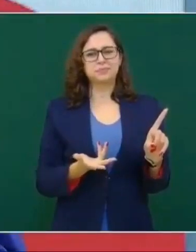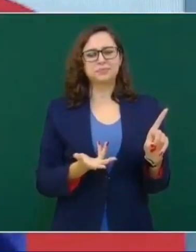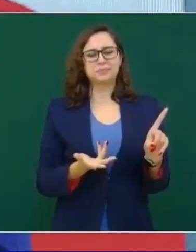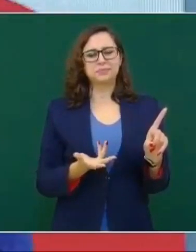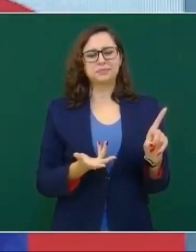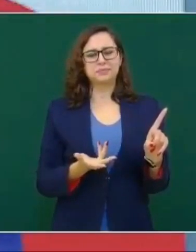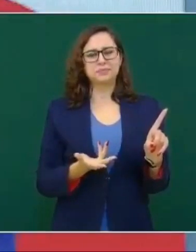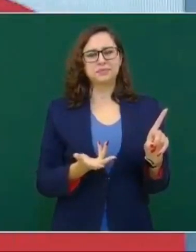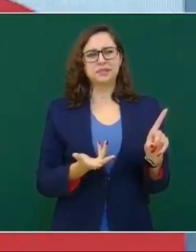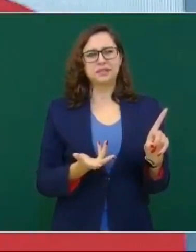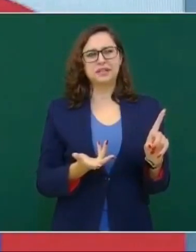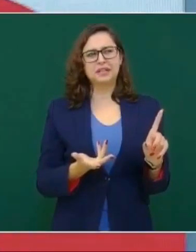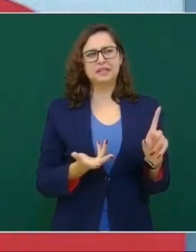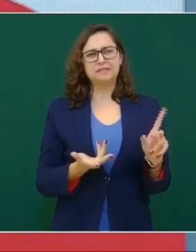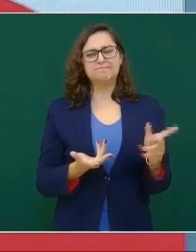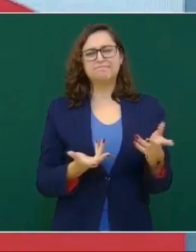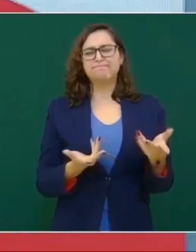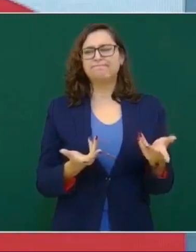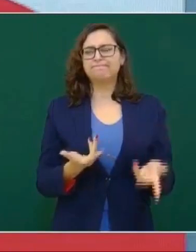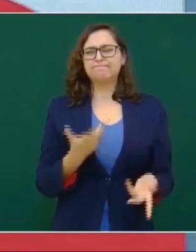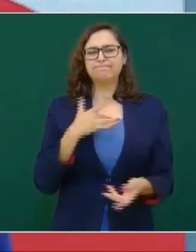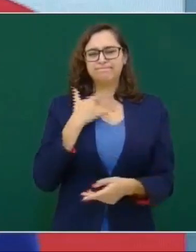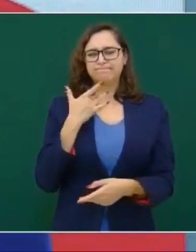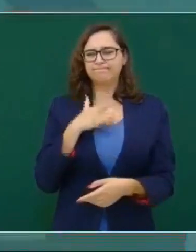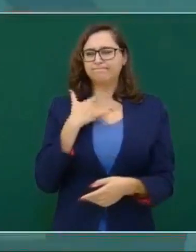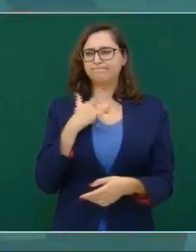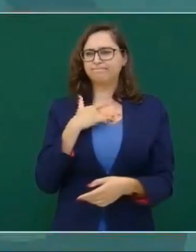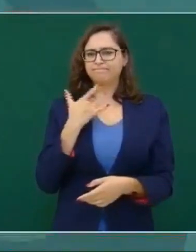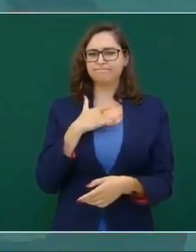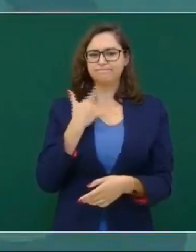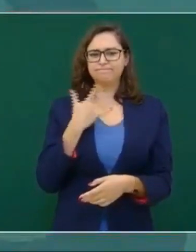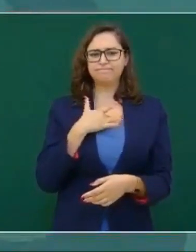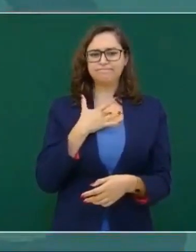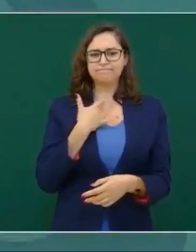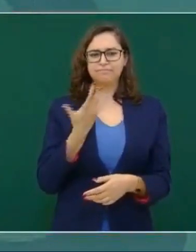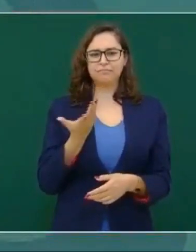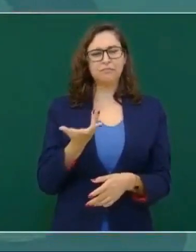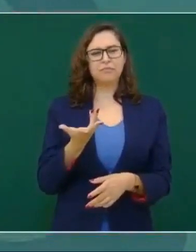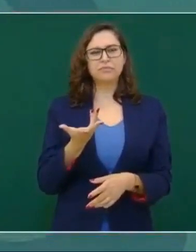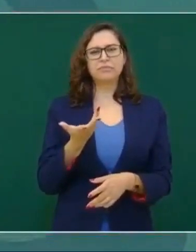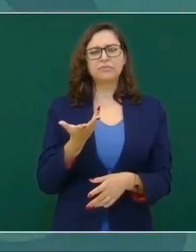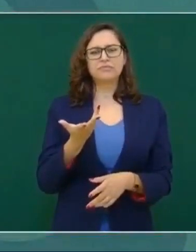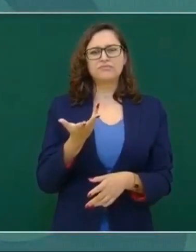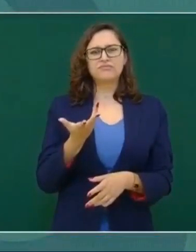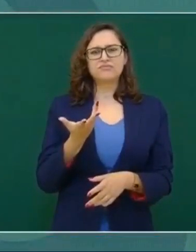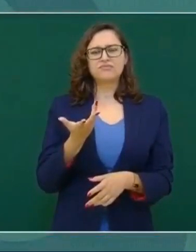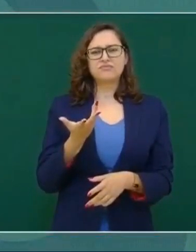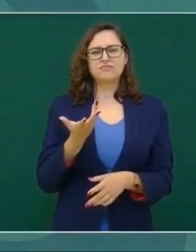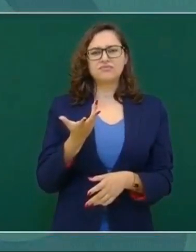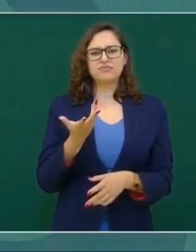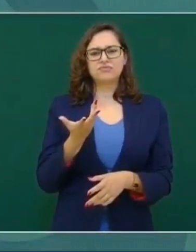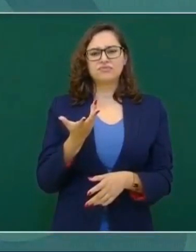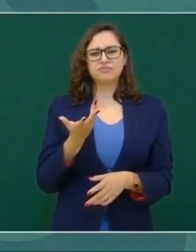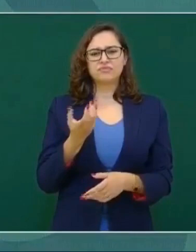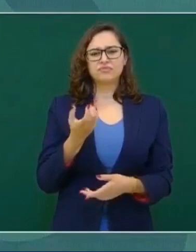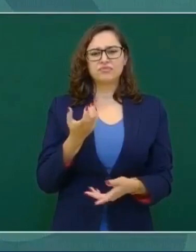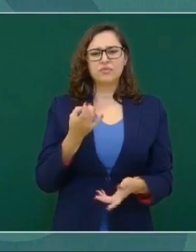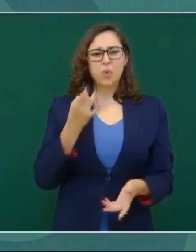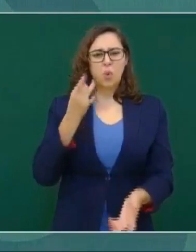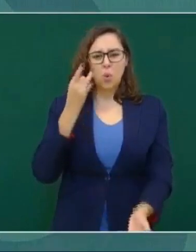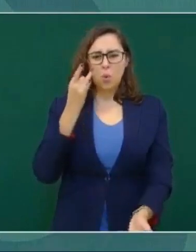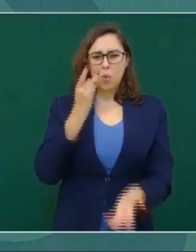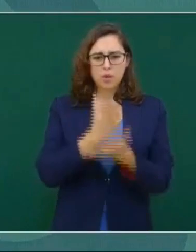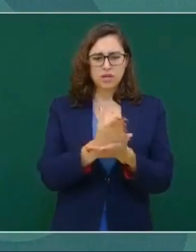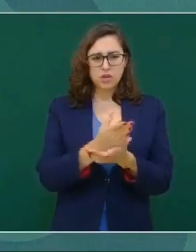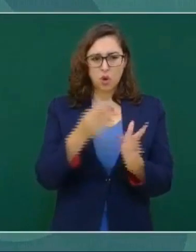privativo o no, es una conducta solo